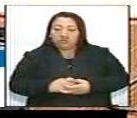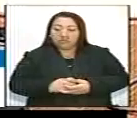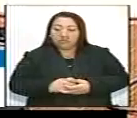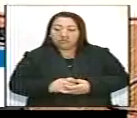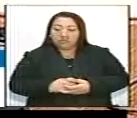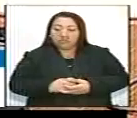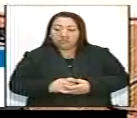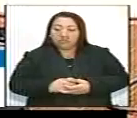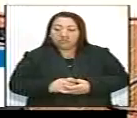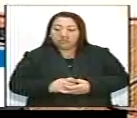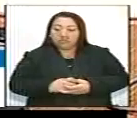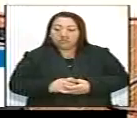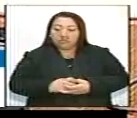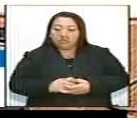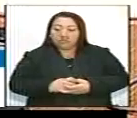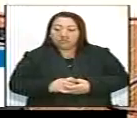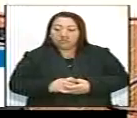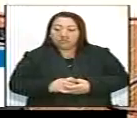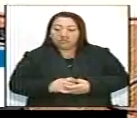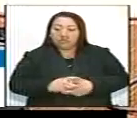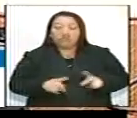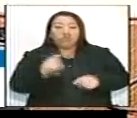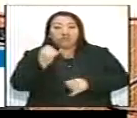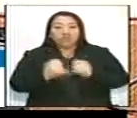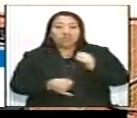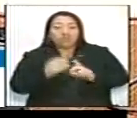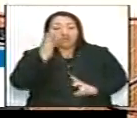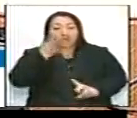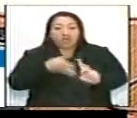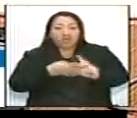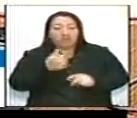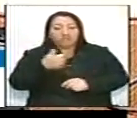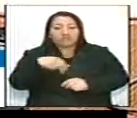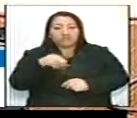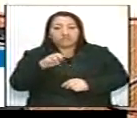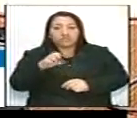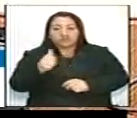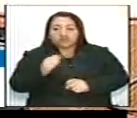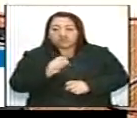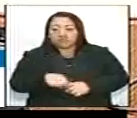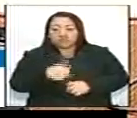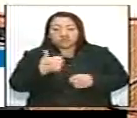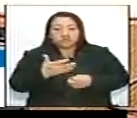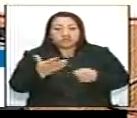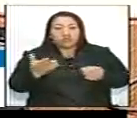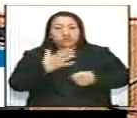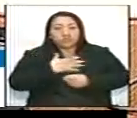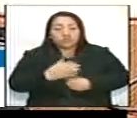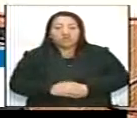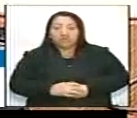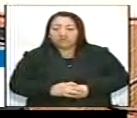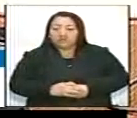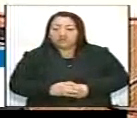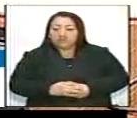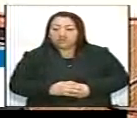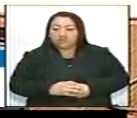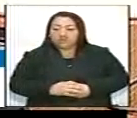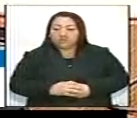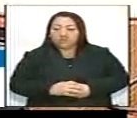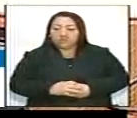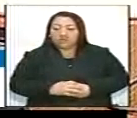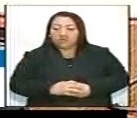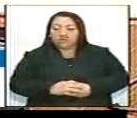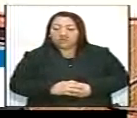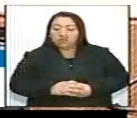Pero al final lo que va a cambiar los perfiles de la anemia en el país o de otras condiciones de salud va a ser un